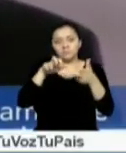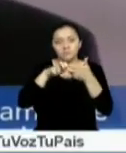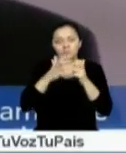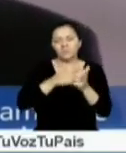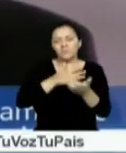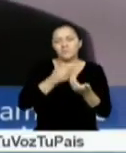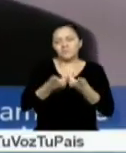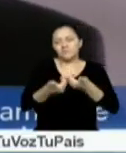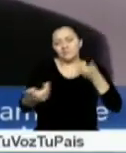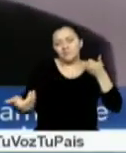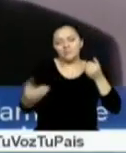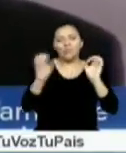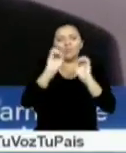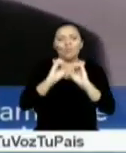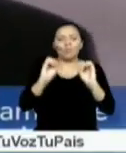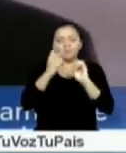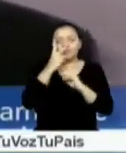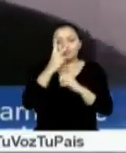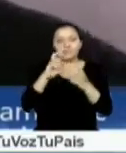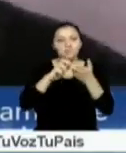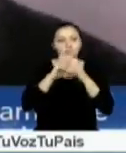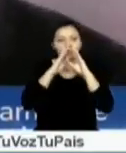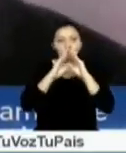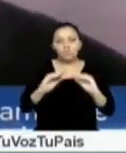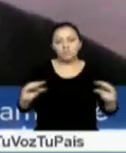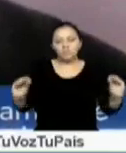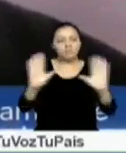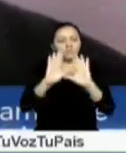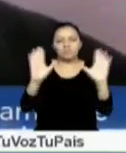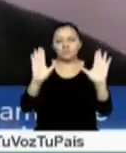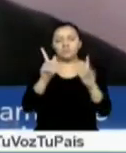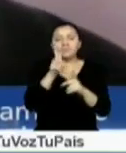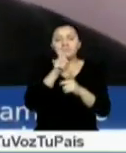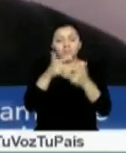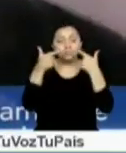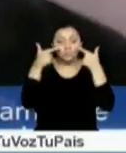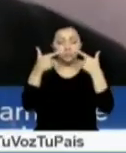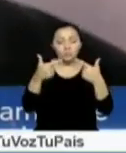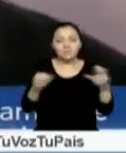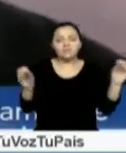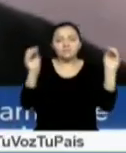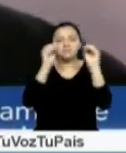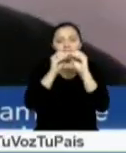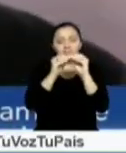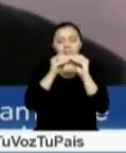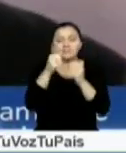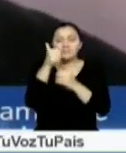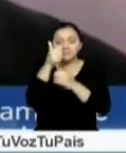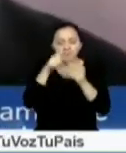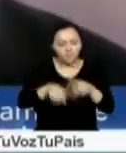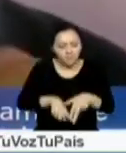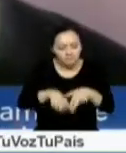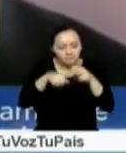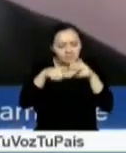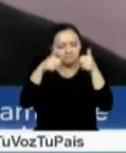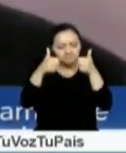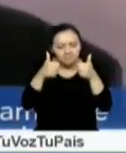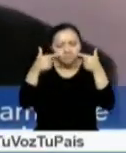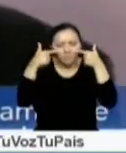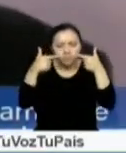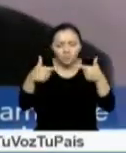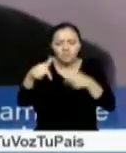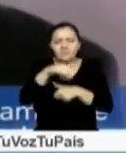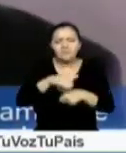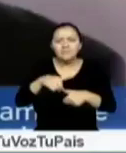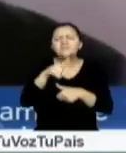desconfianza o sociedades que se basen en el rum los grandes guardianes quienes tienen la llave de la Democracia los grandes Guardianes de este